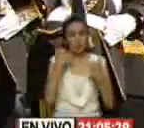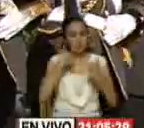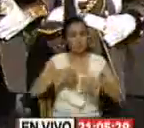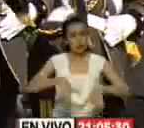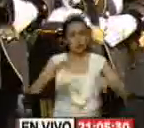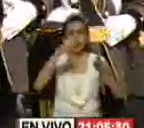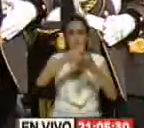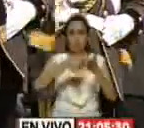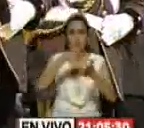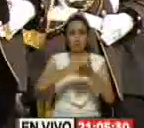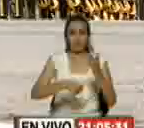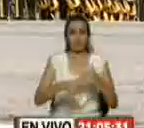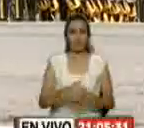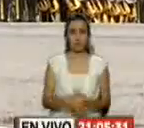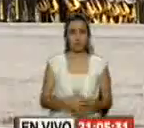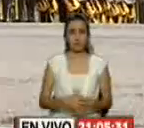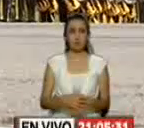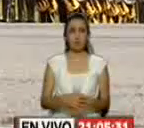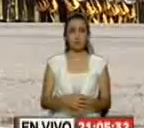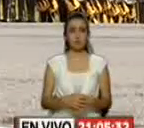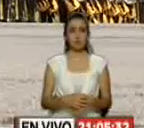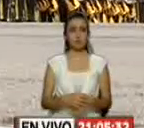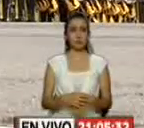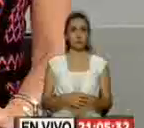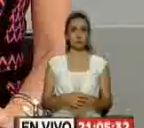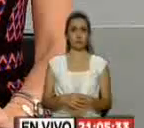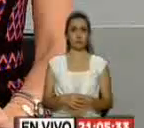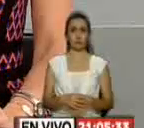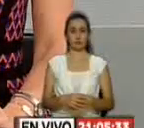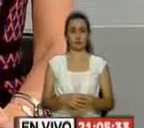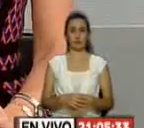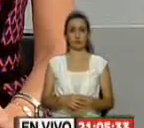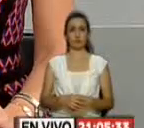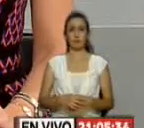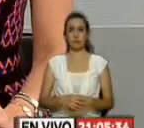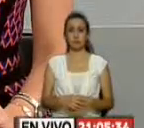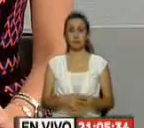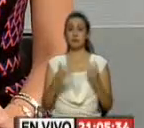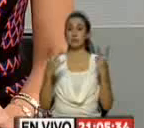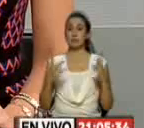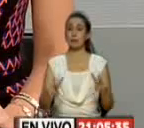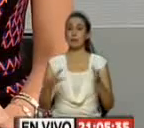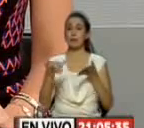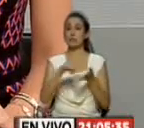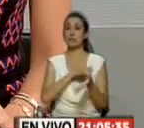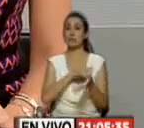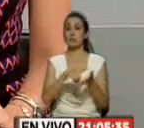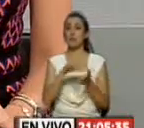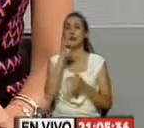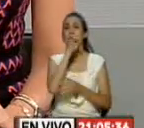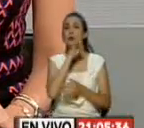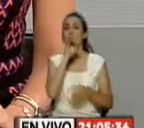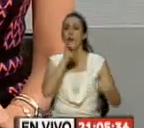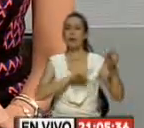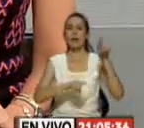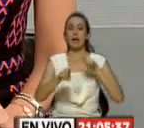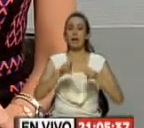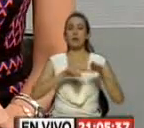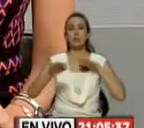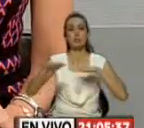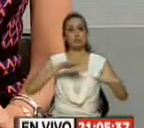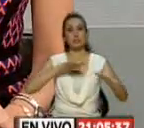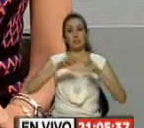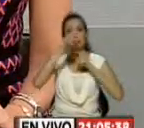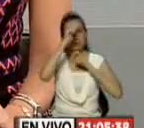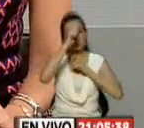luchando, también en estos tiempos. Alex Llanos, Telediario. Y también en Nueva York, Estados Unidos, con varias actividades, conmemoran